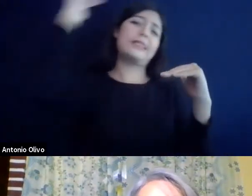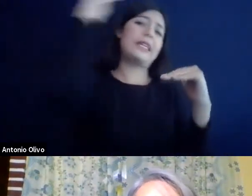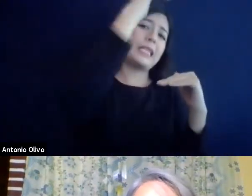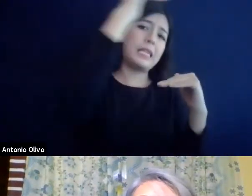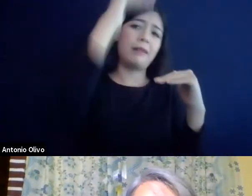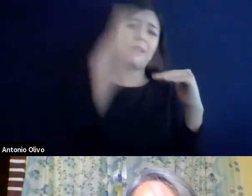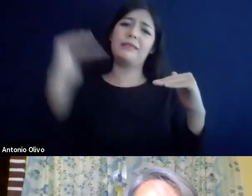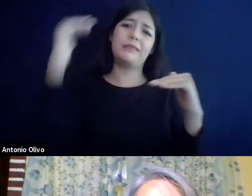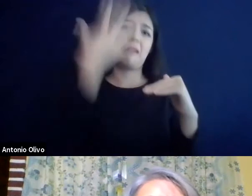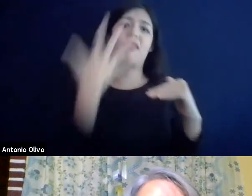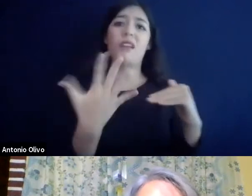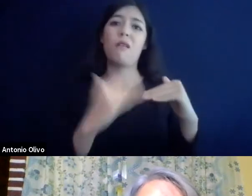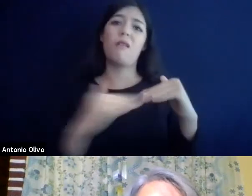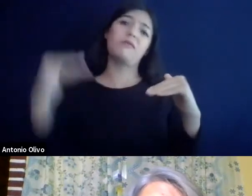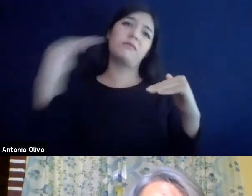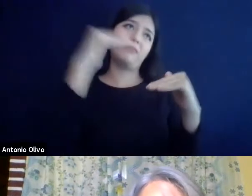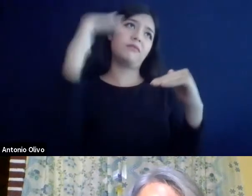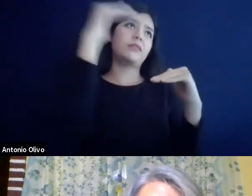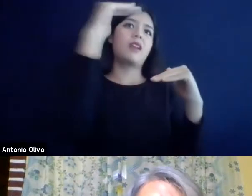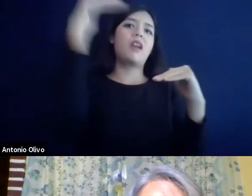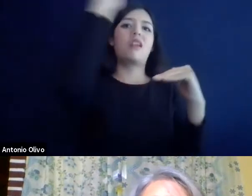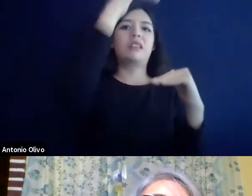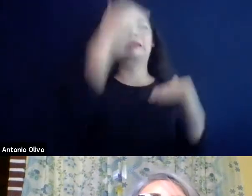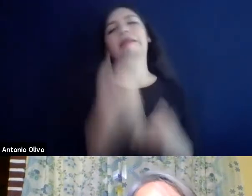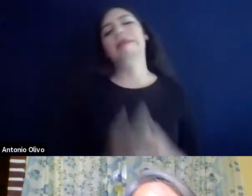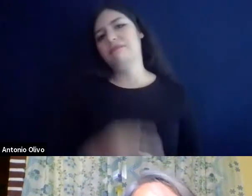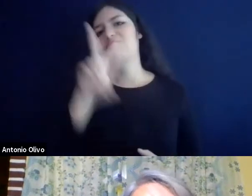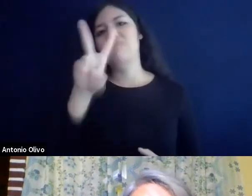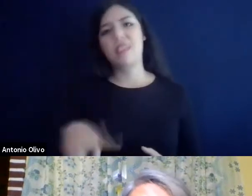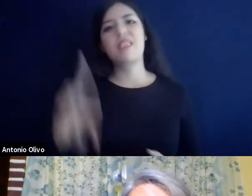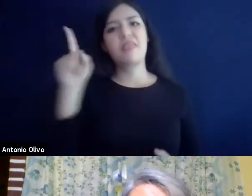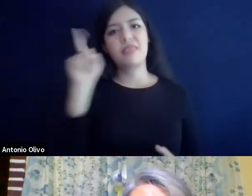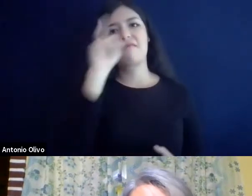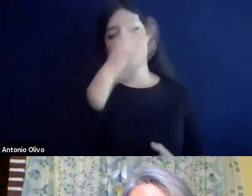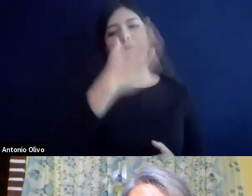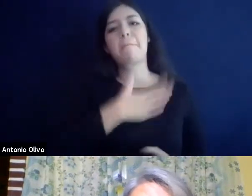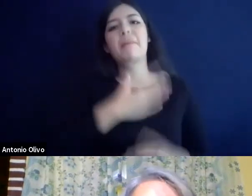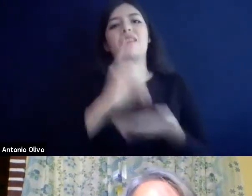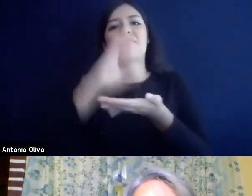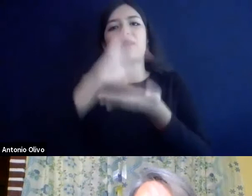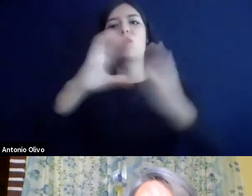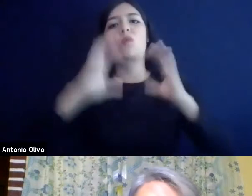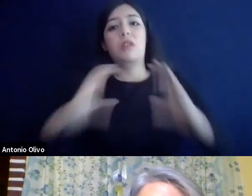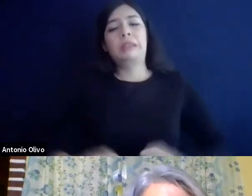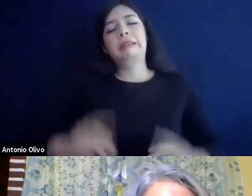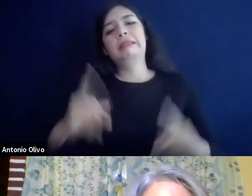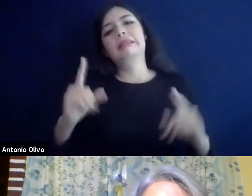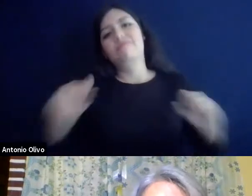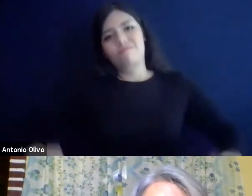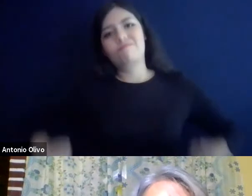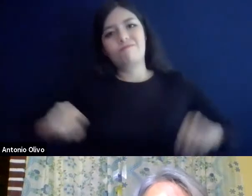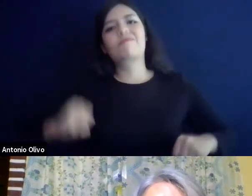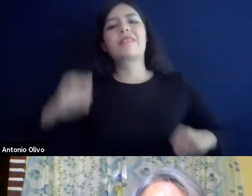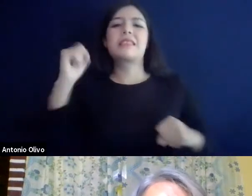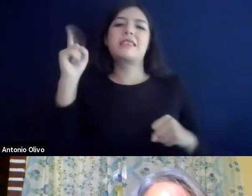ahí donde también la distrofia comenzó a avanzar más y yo empecé a tener más dificultades. Tampoco existía